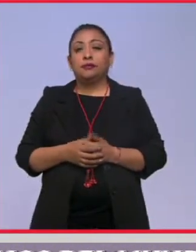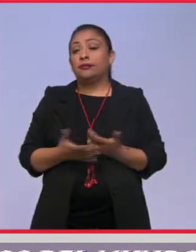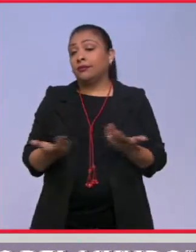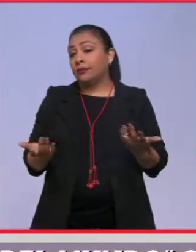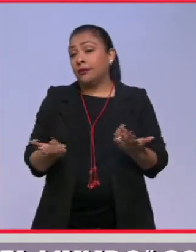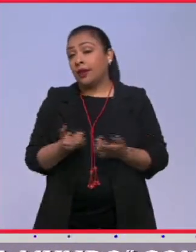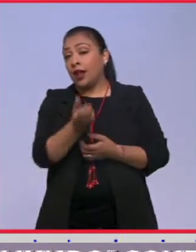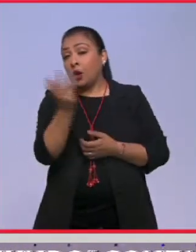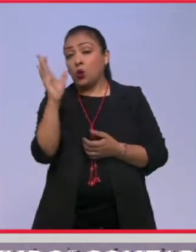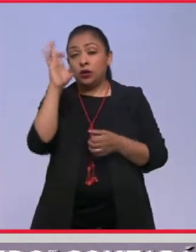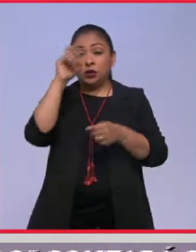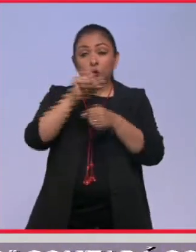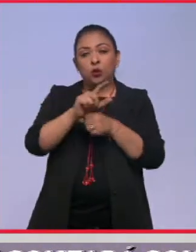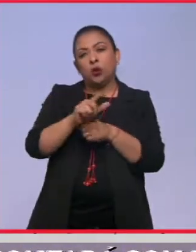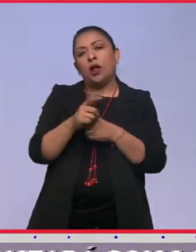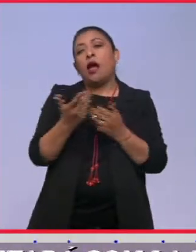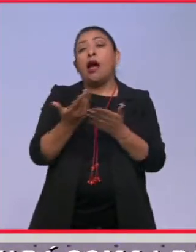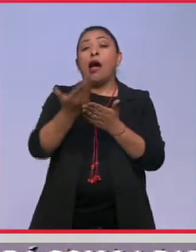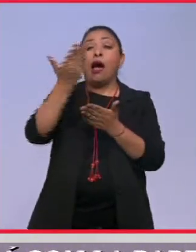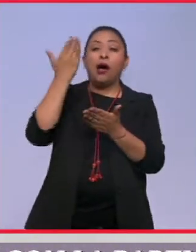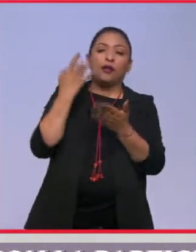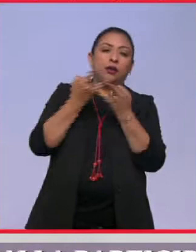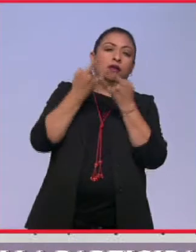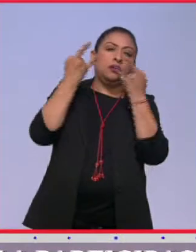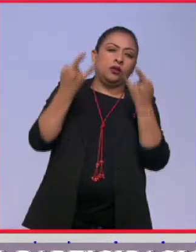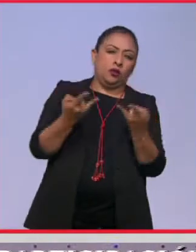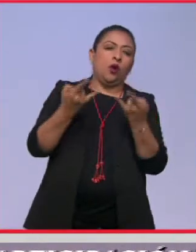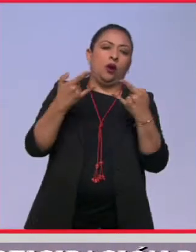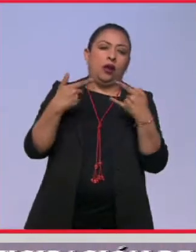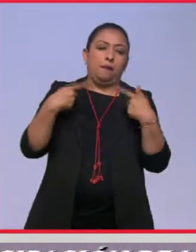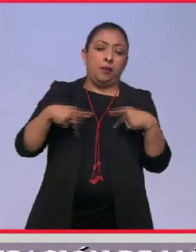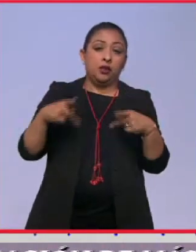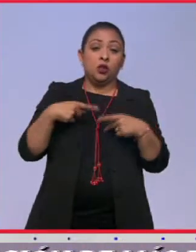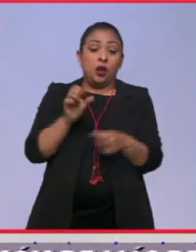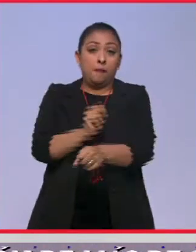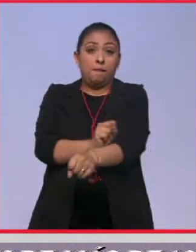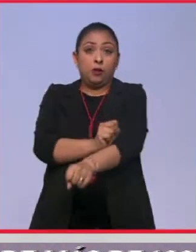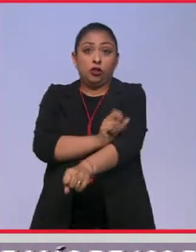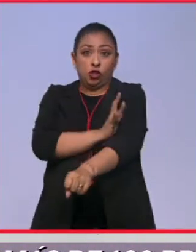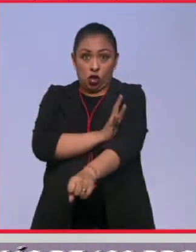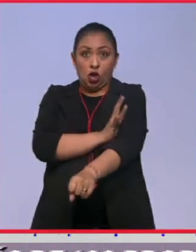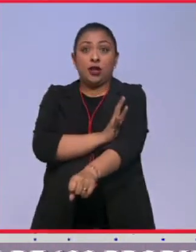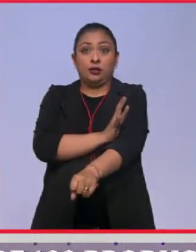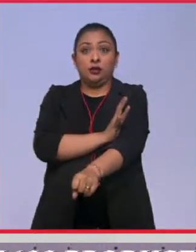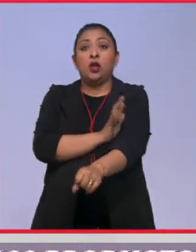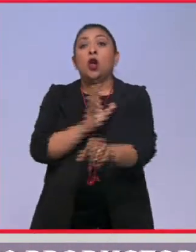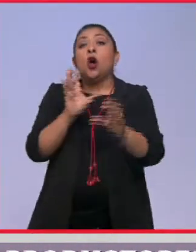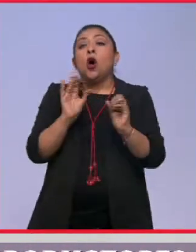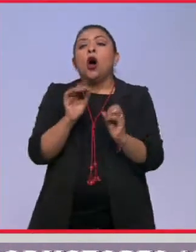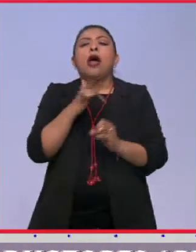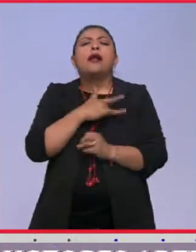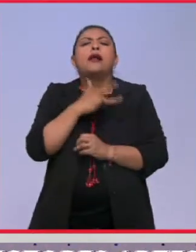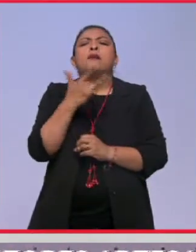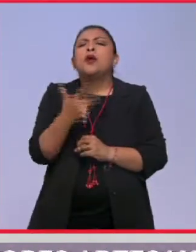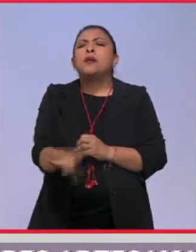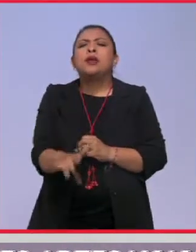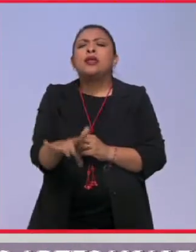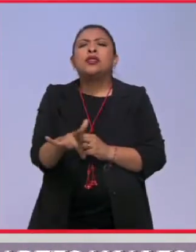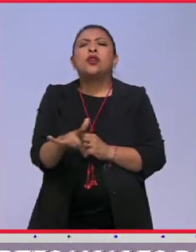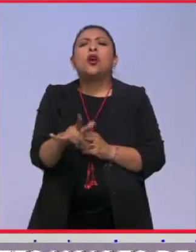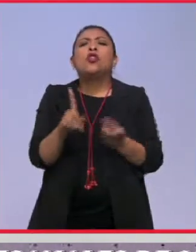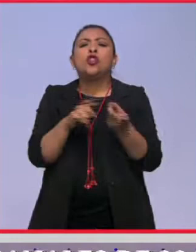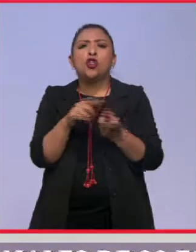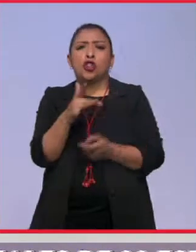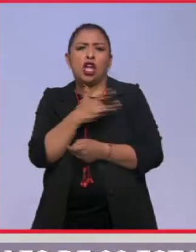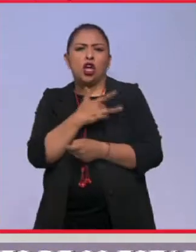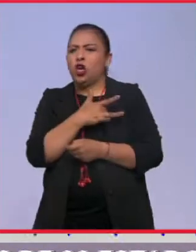Bueno, para algunas culturas de otro momento de la historia de la humanidad, las emociones o ese enamoramiento no estaba precisamente en el